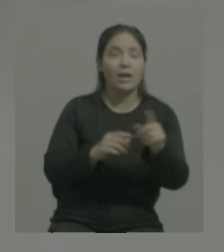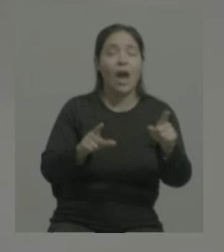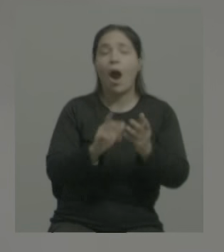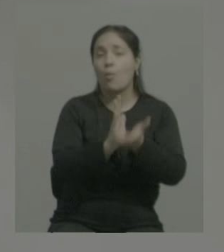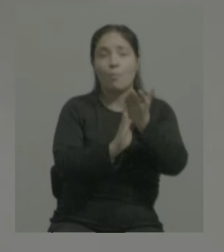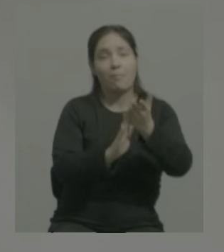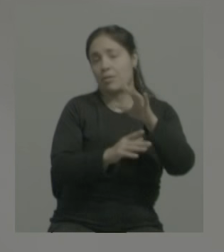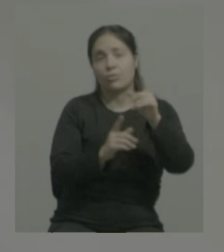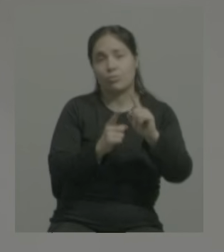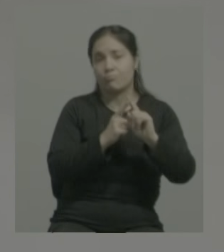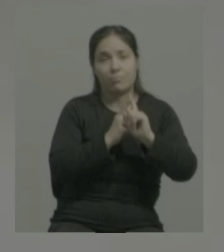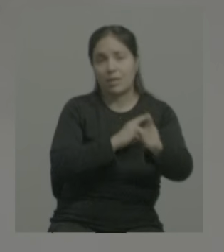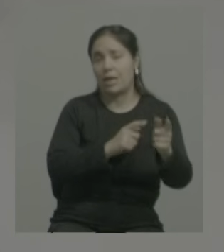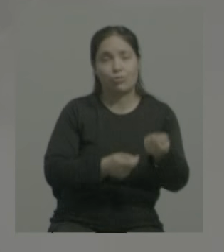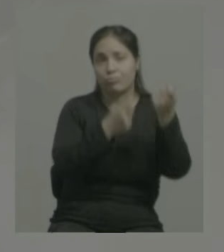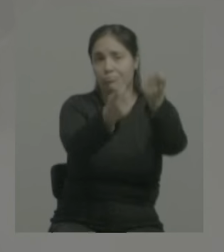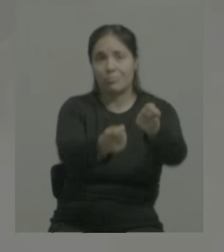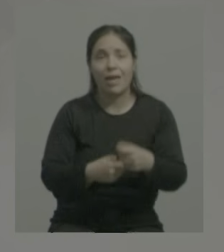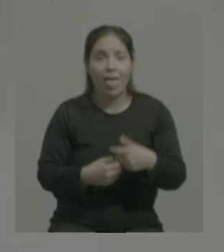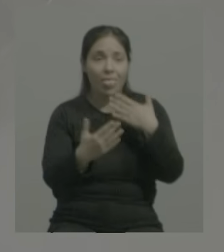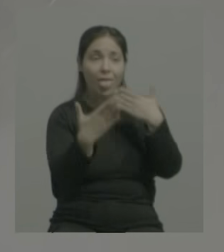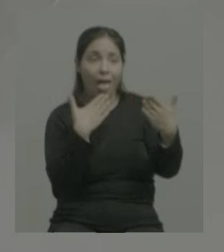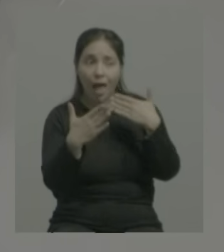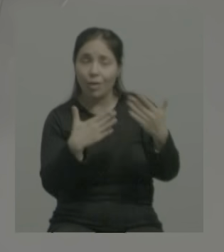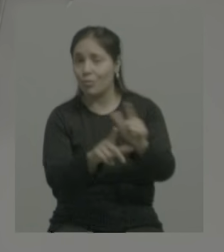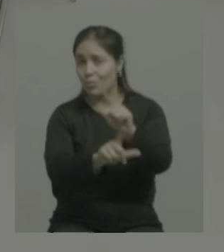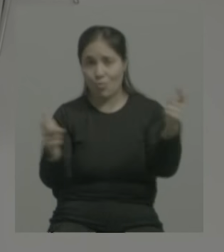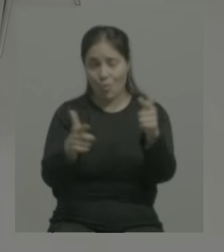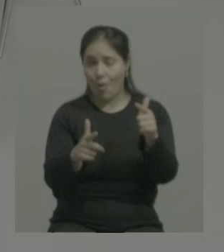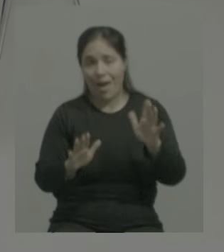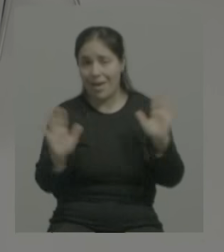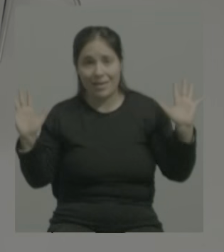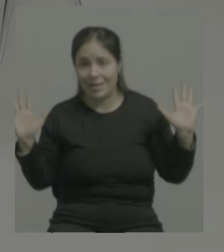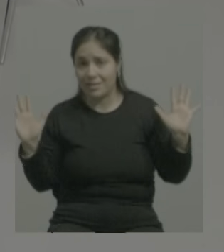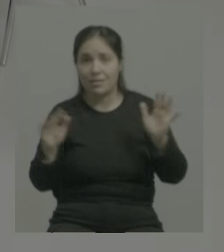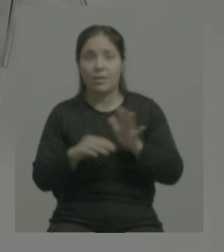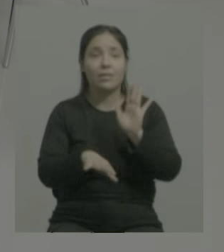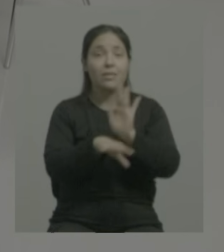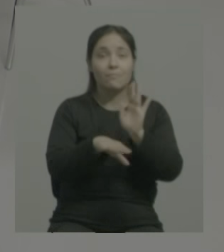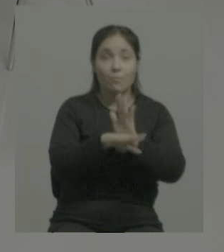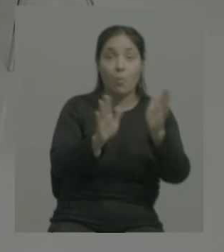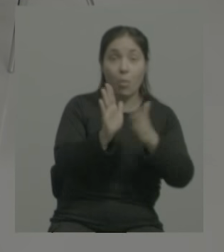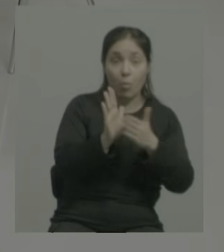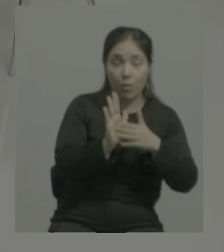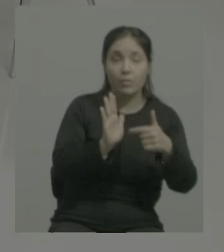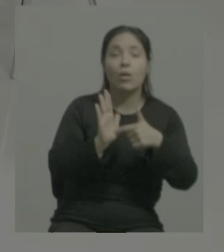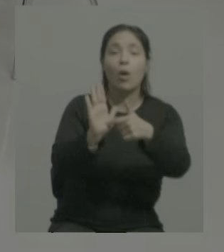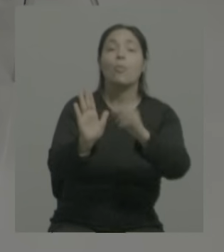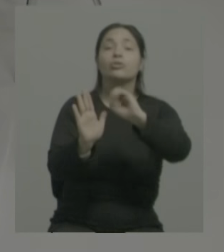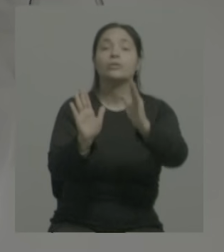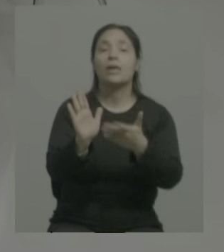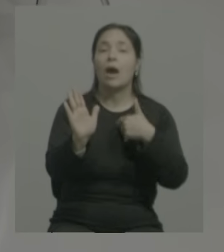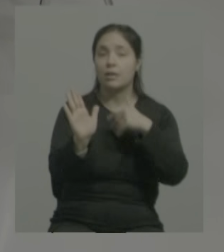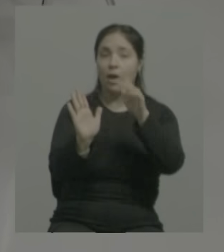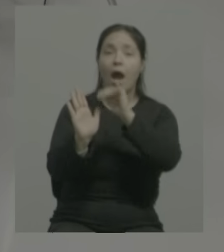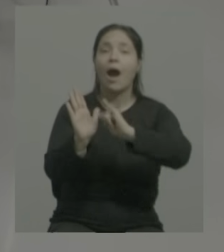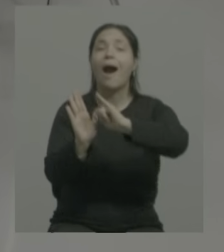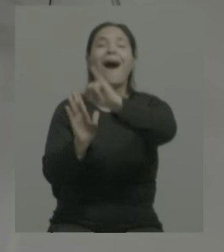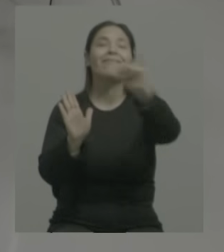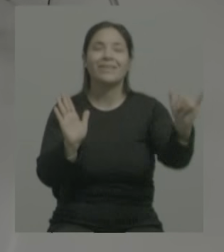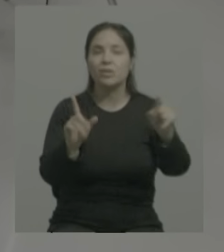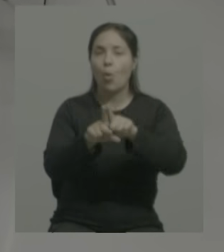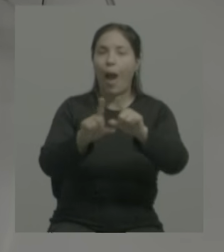o sea, cero diálogo, no hay un ida y no vuelta. hay diálogo, digamos, ¿no? Es un llamamiento a decir, bueno, este es el porcentaje, sabiendo que